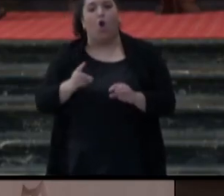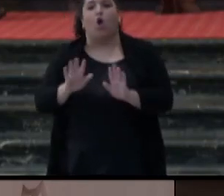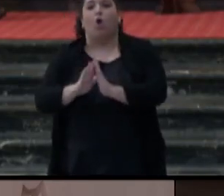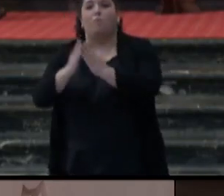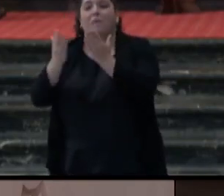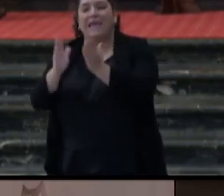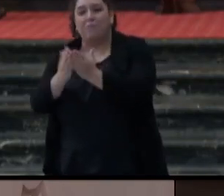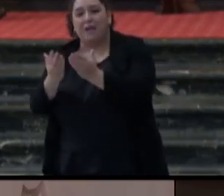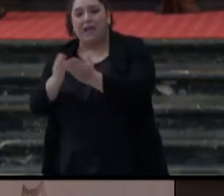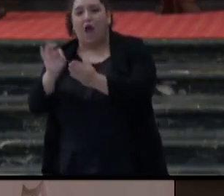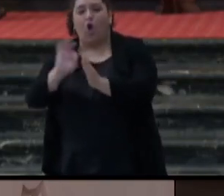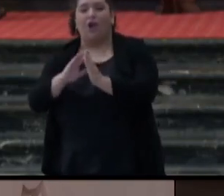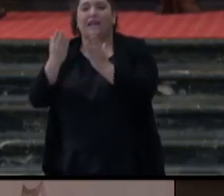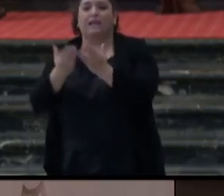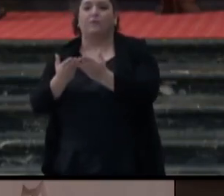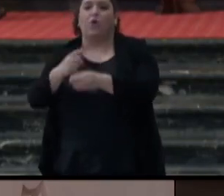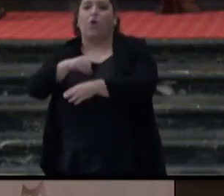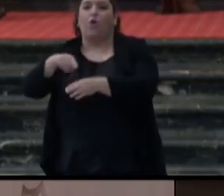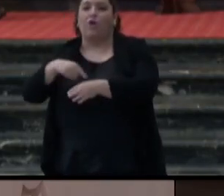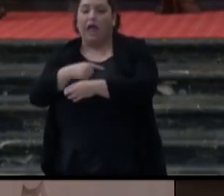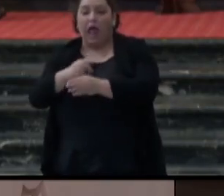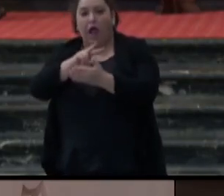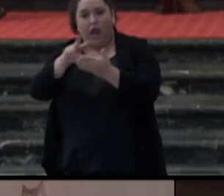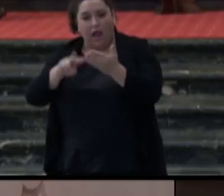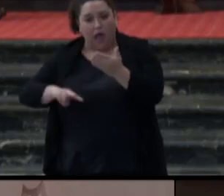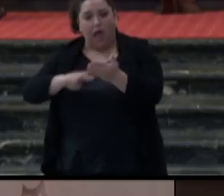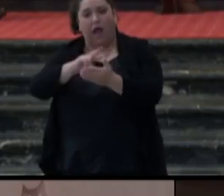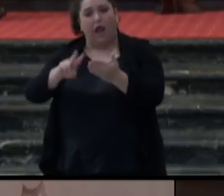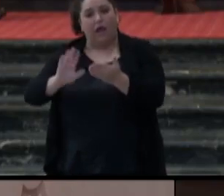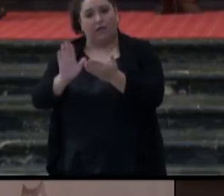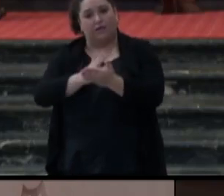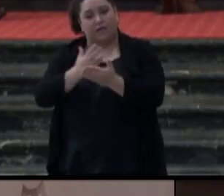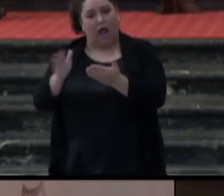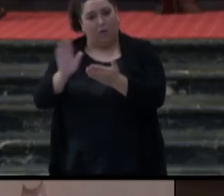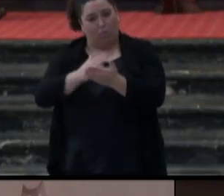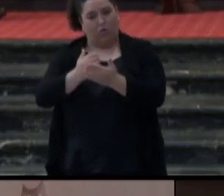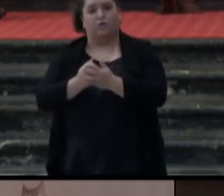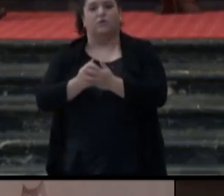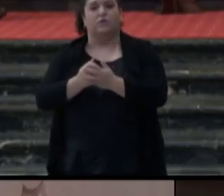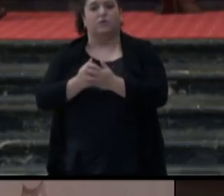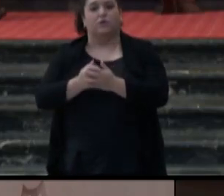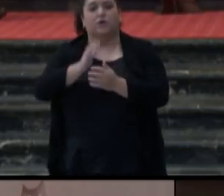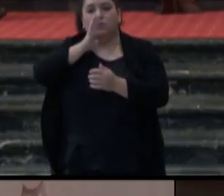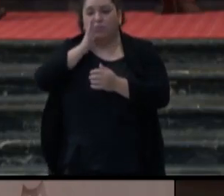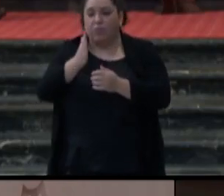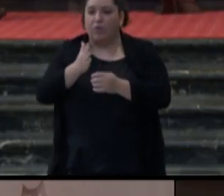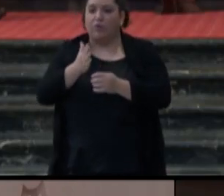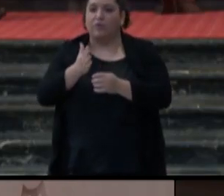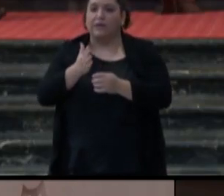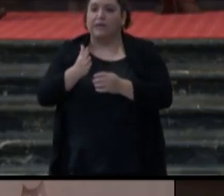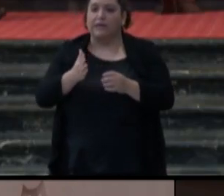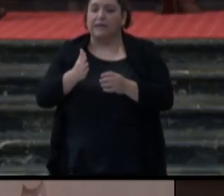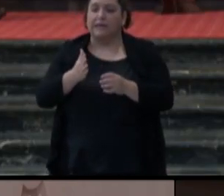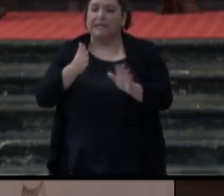libro de las horas y leer los salmos porque son verdaderas